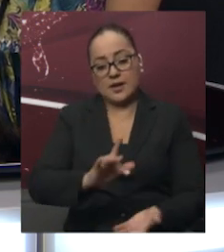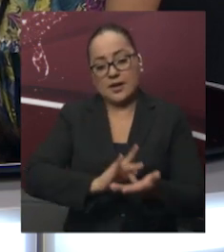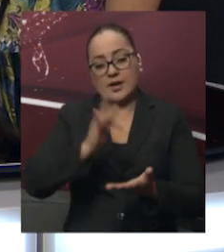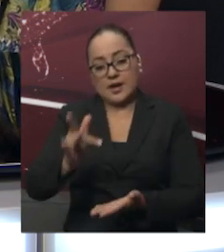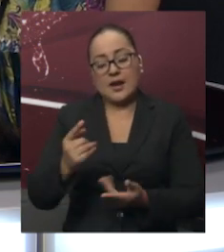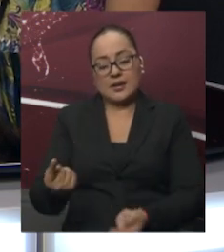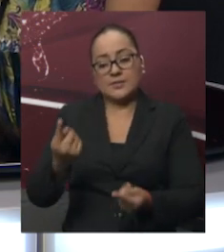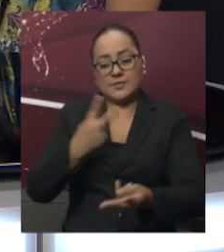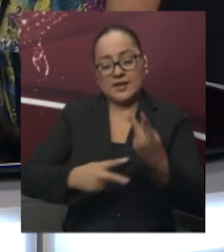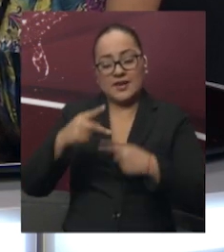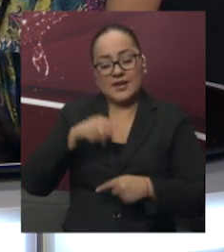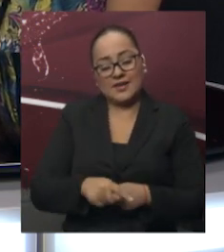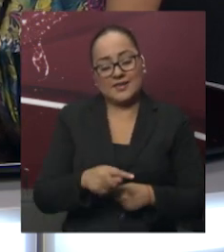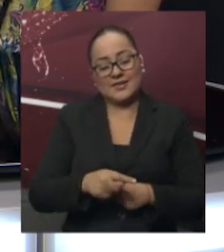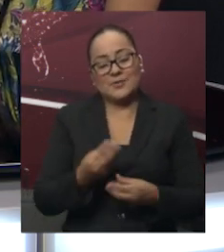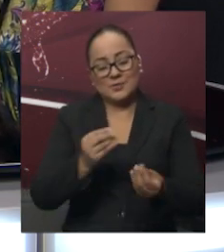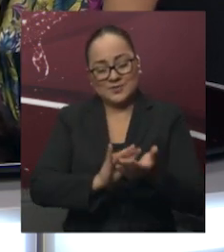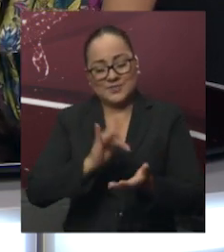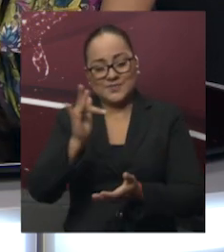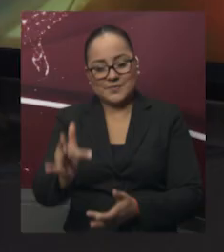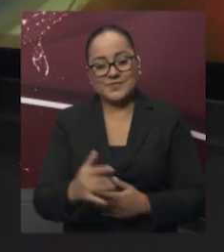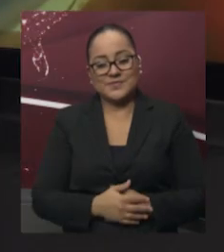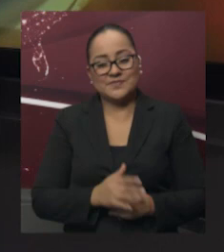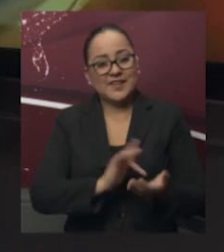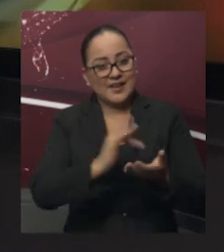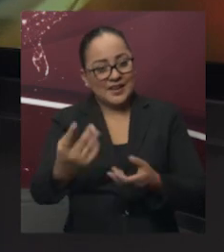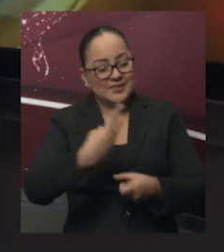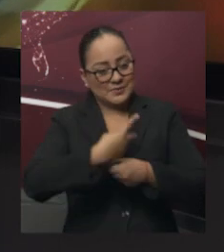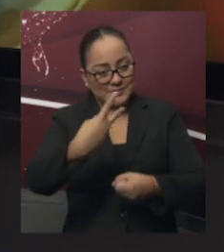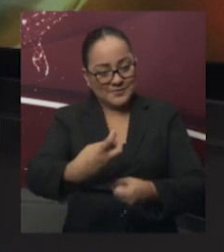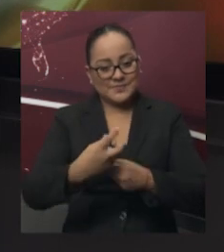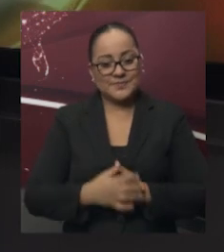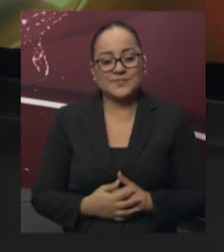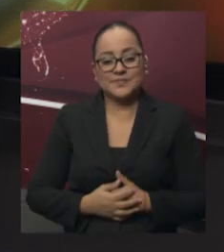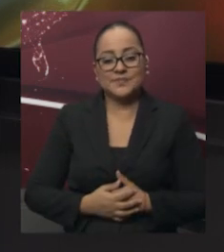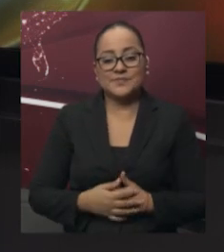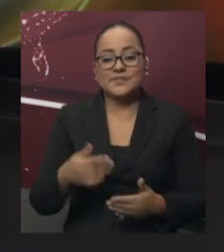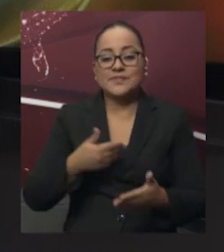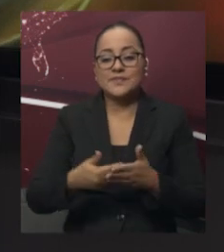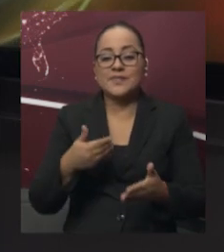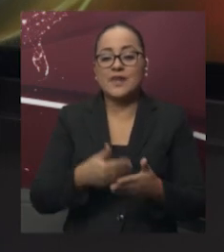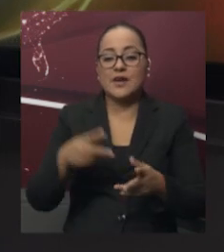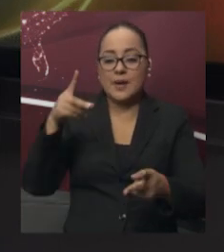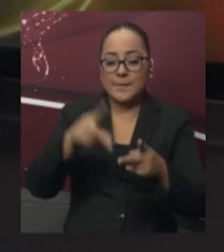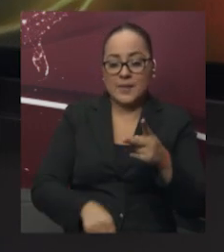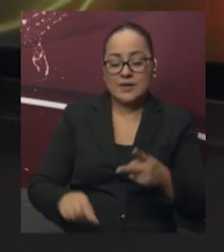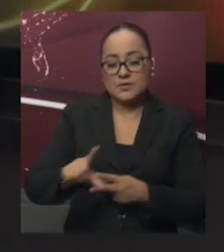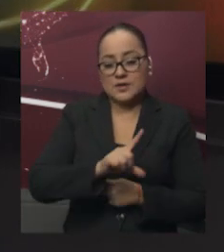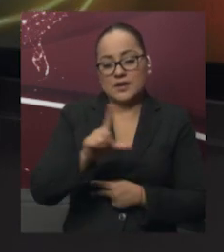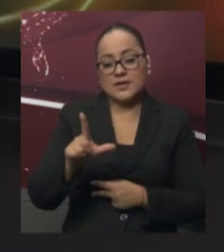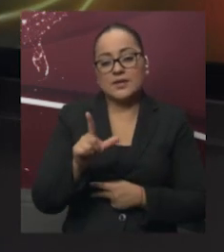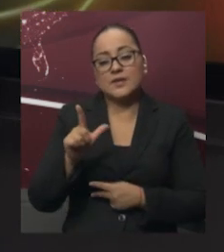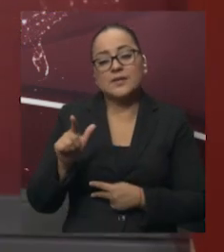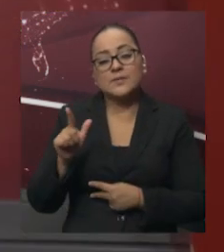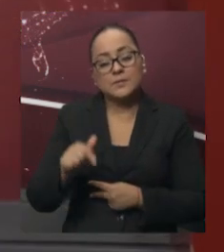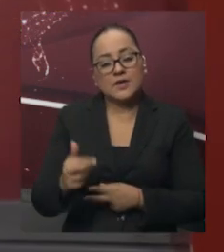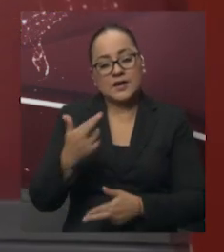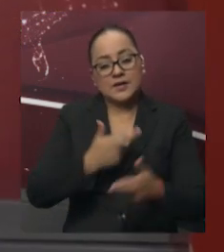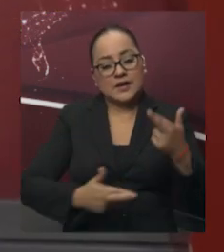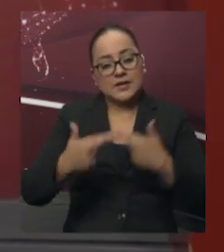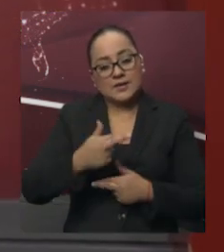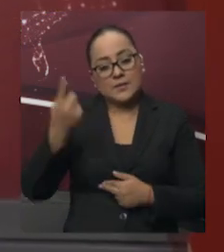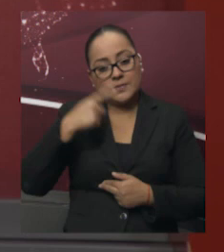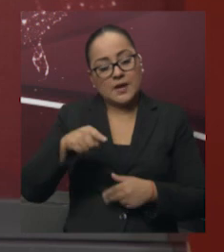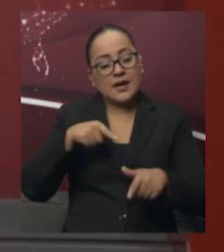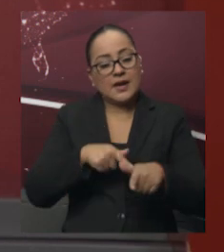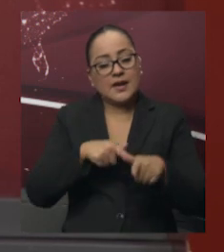minutos a la audiencia del canal Congreso. Muchísimas gracias. Muchas gracias por la invitación. Nosotros vamos a hacer una breve pausa. En un momento más vamos a regresar para